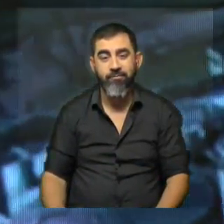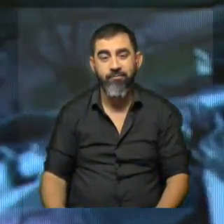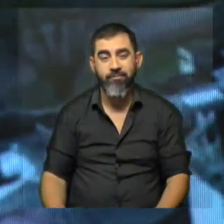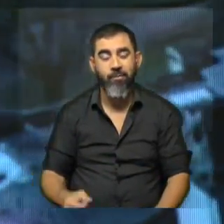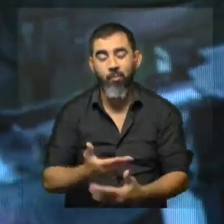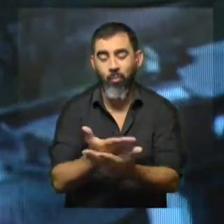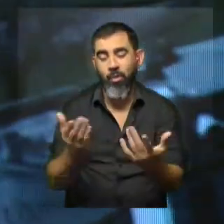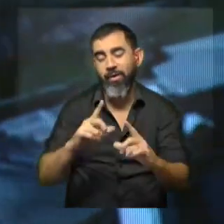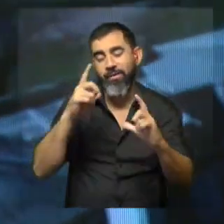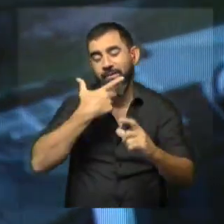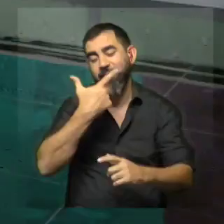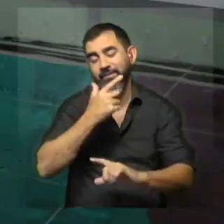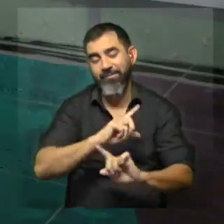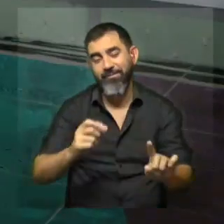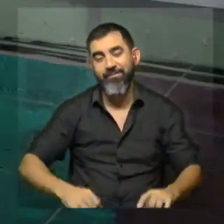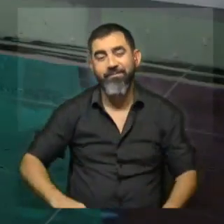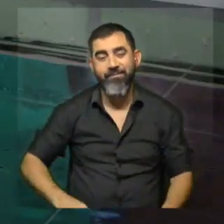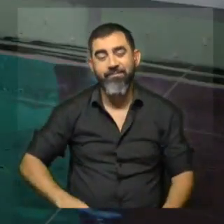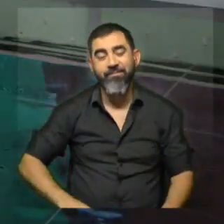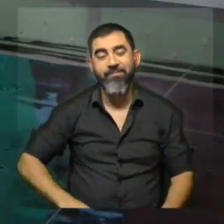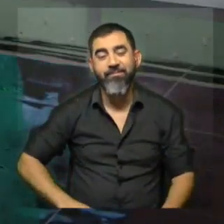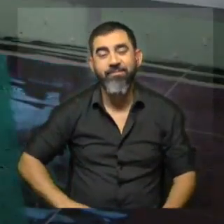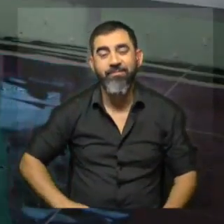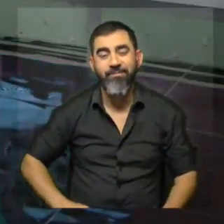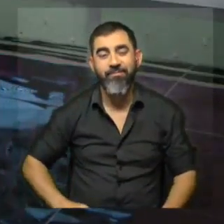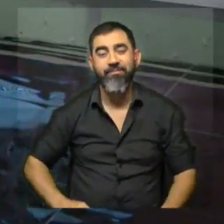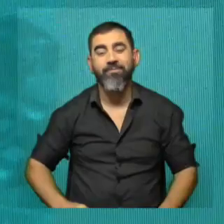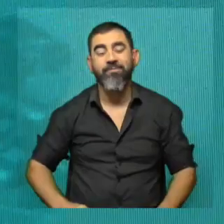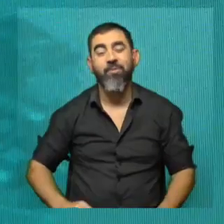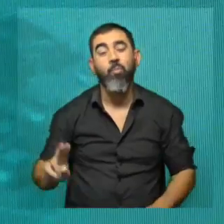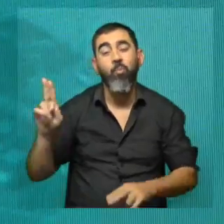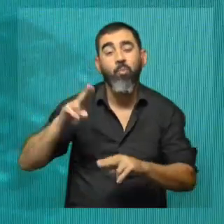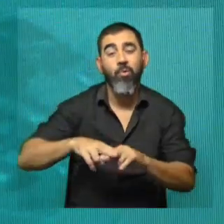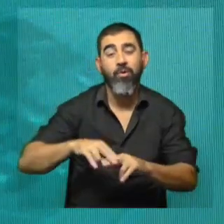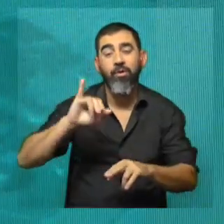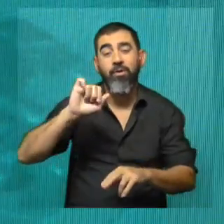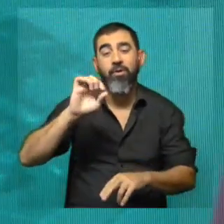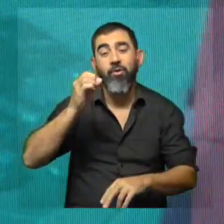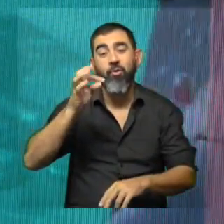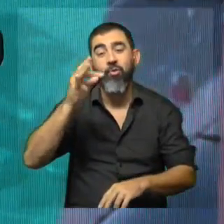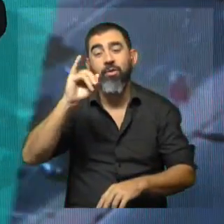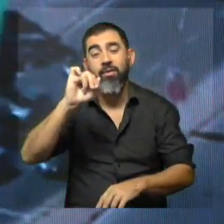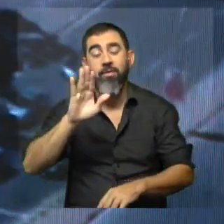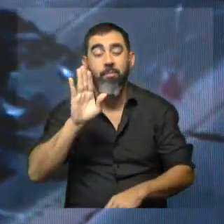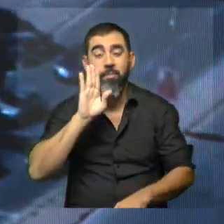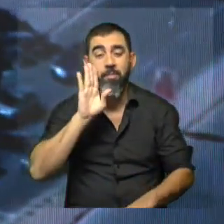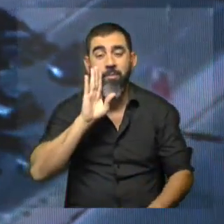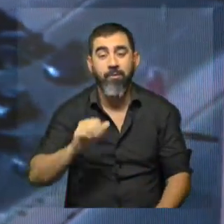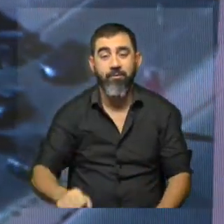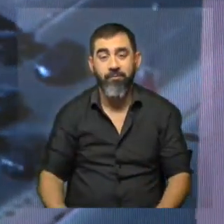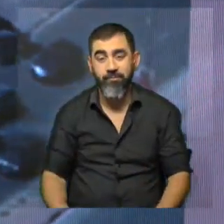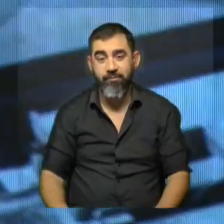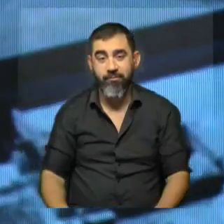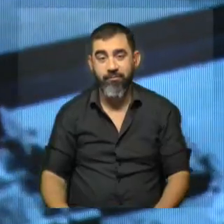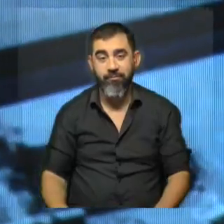No la ponche. Me gusta que mientras busca Pilar Teijeiro, sí, porque enviudó Yoti. ¿Y qué? Soy sola, decía